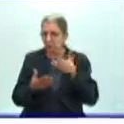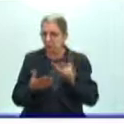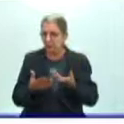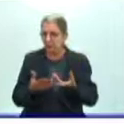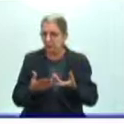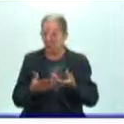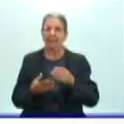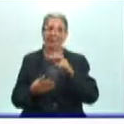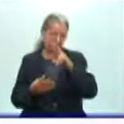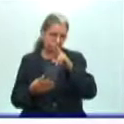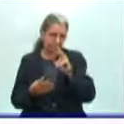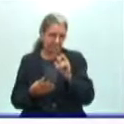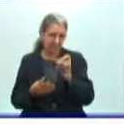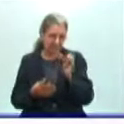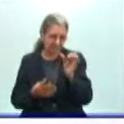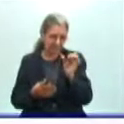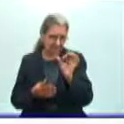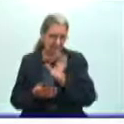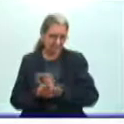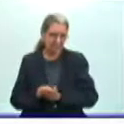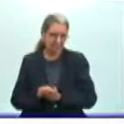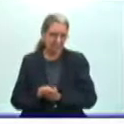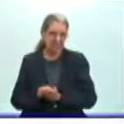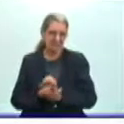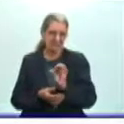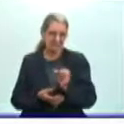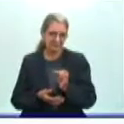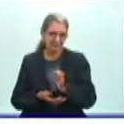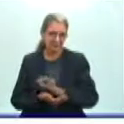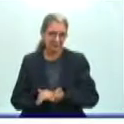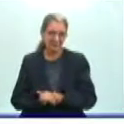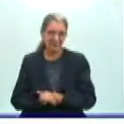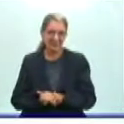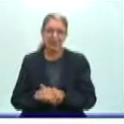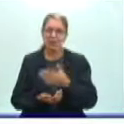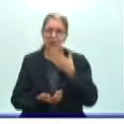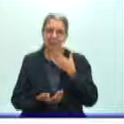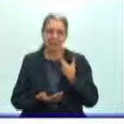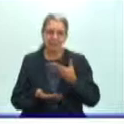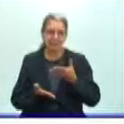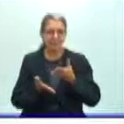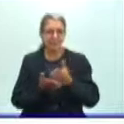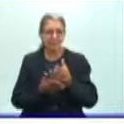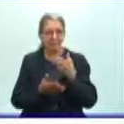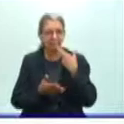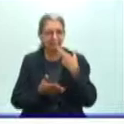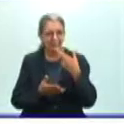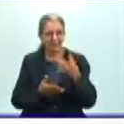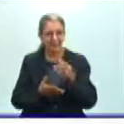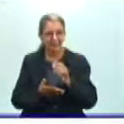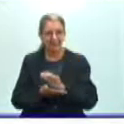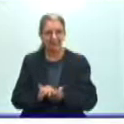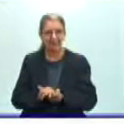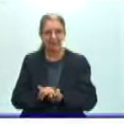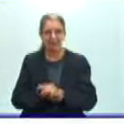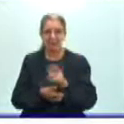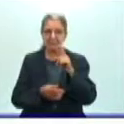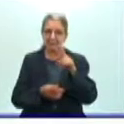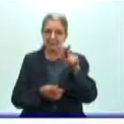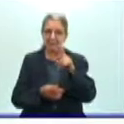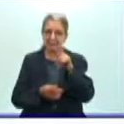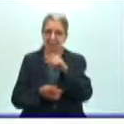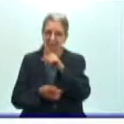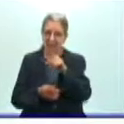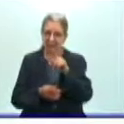planteado esta actividad por esta vía, cómo continuará la respuesta. Marcamos los 70